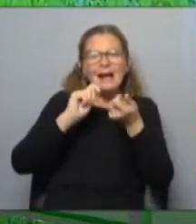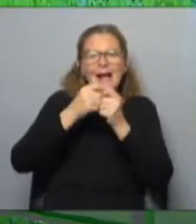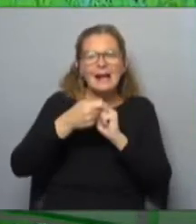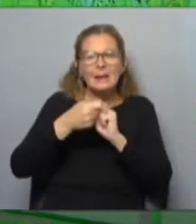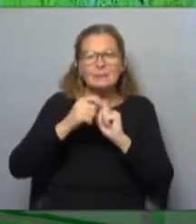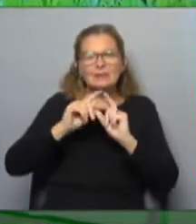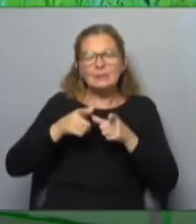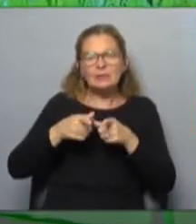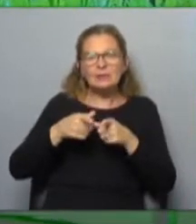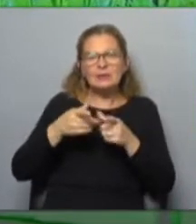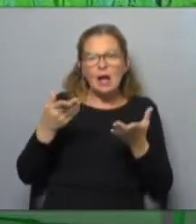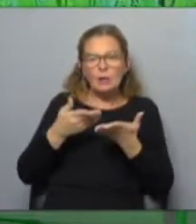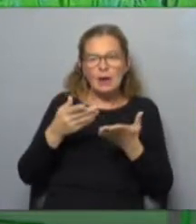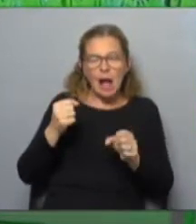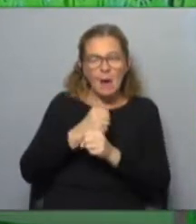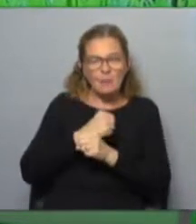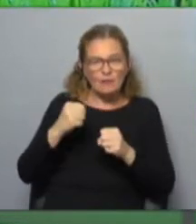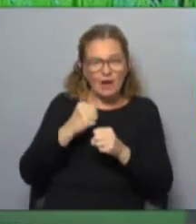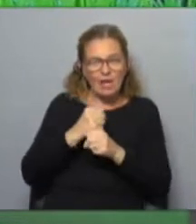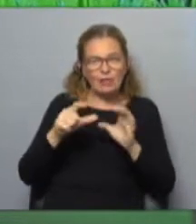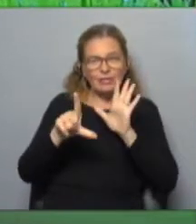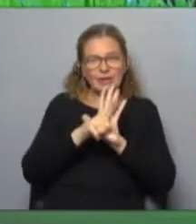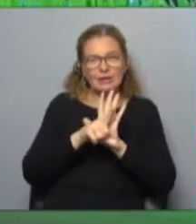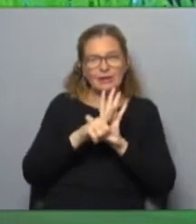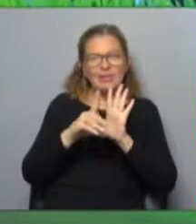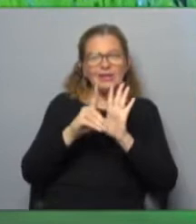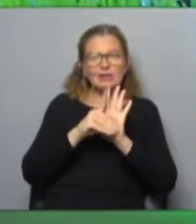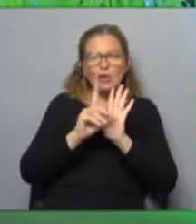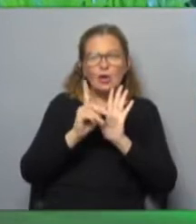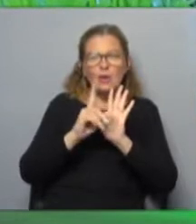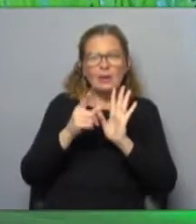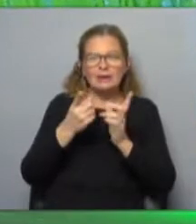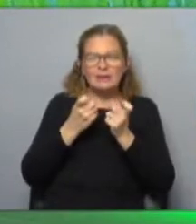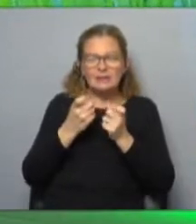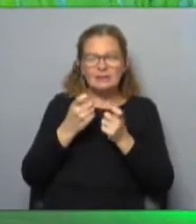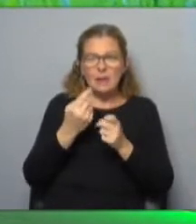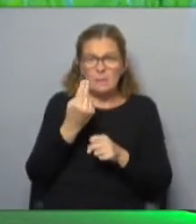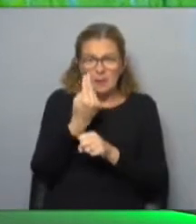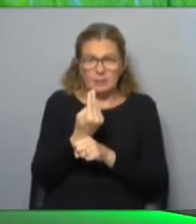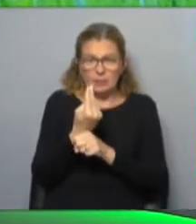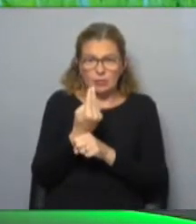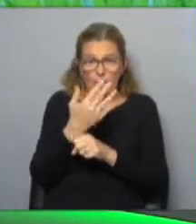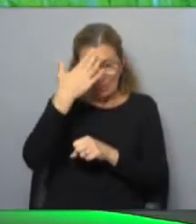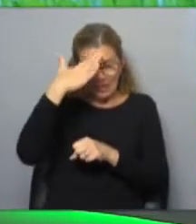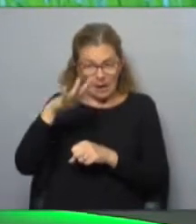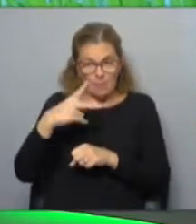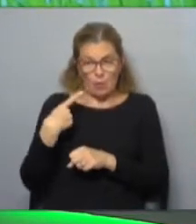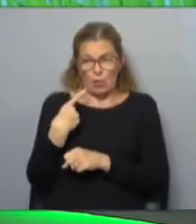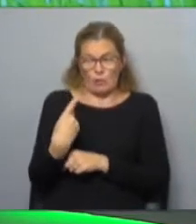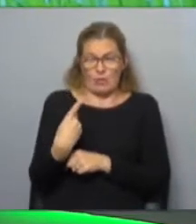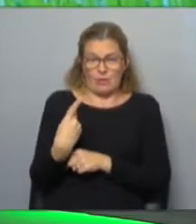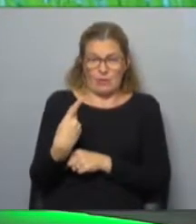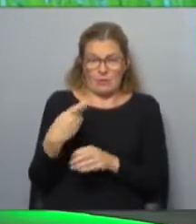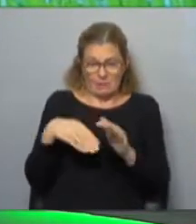que hasta ahora, desde que se aprobó este decreto, no se necesita un permiso expreso del propietario del campo para hacer la actividad en ese